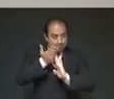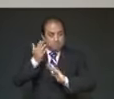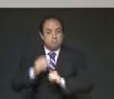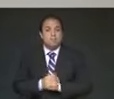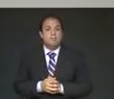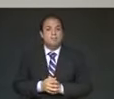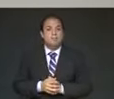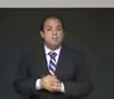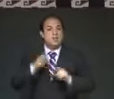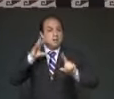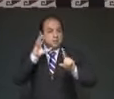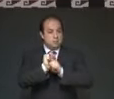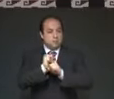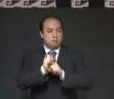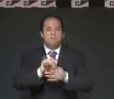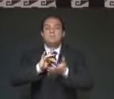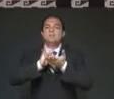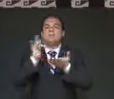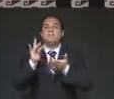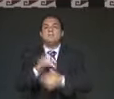para este logro. Muchas gracias.